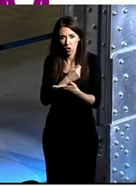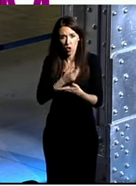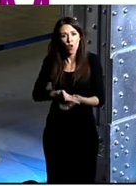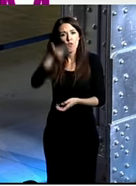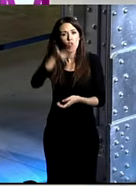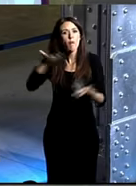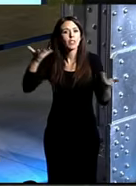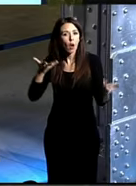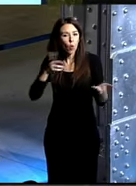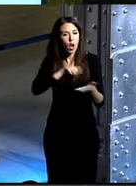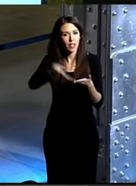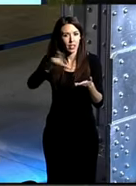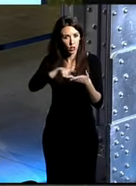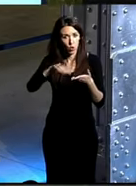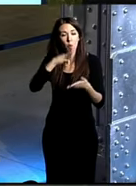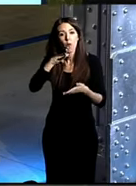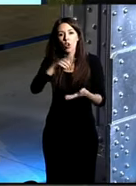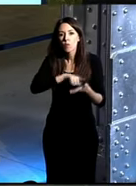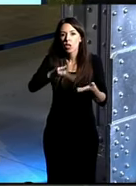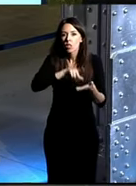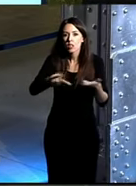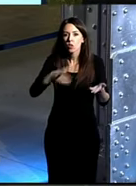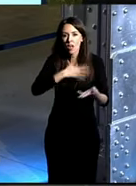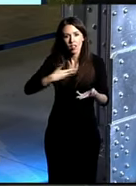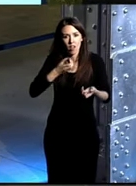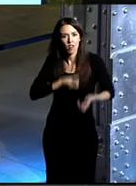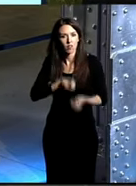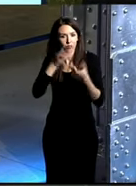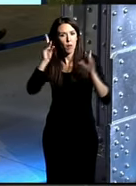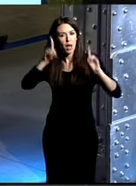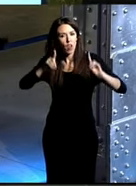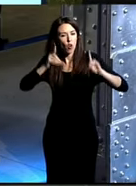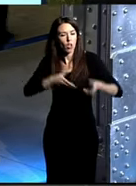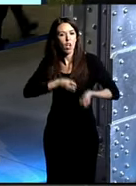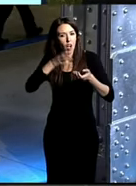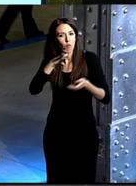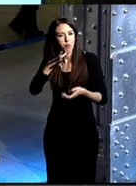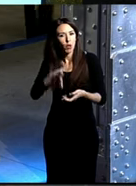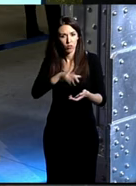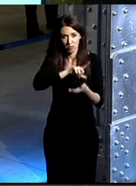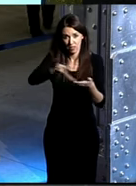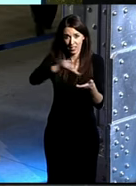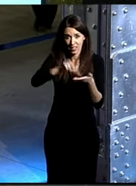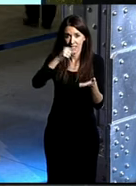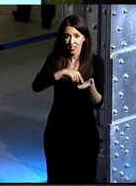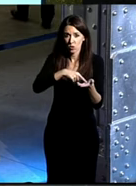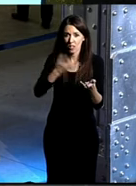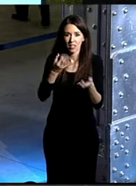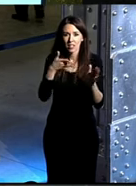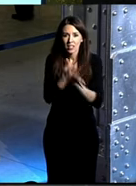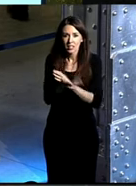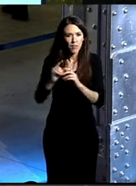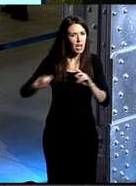la literatura. ¿Y por qué es importante la literatura cuando uno quiere repensar la pedagogía? Porque la literatura es el